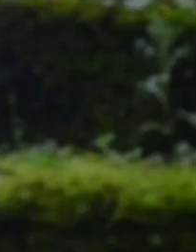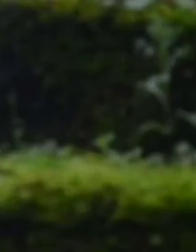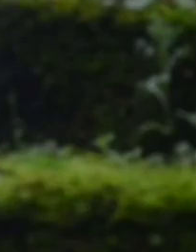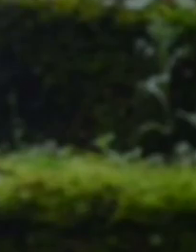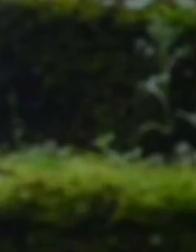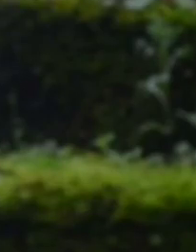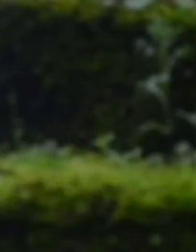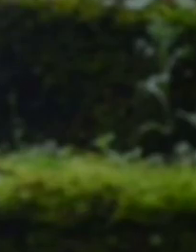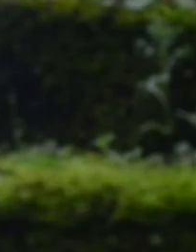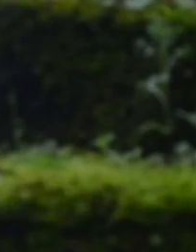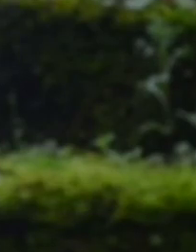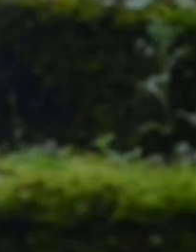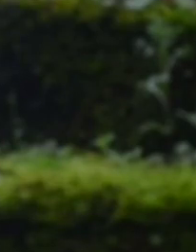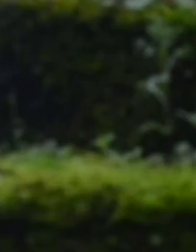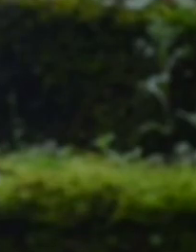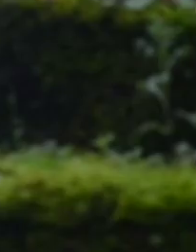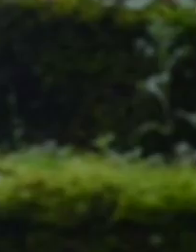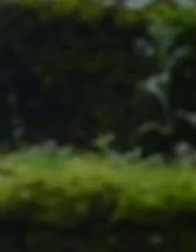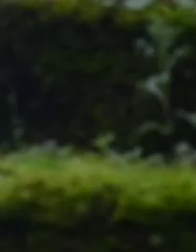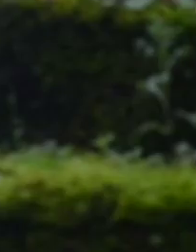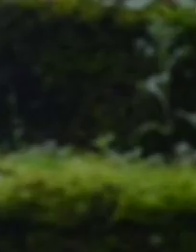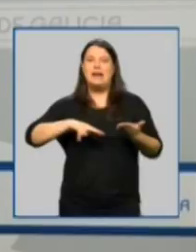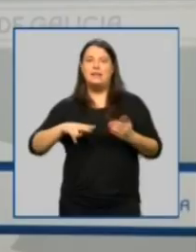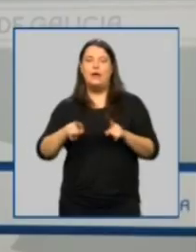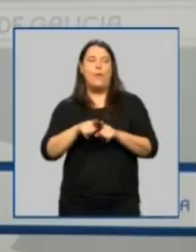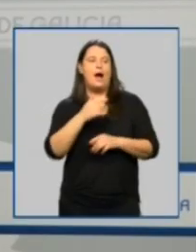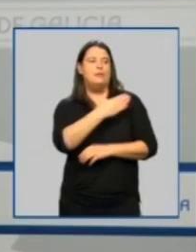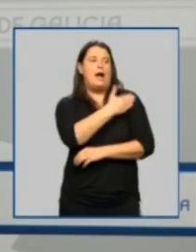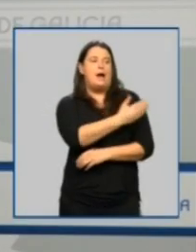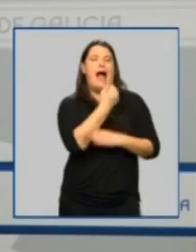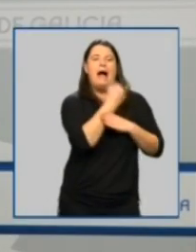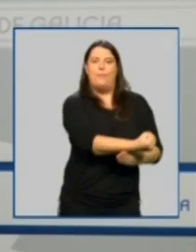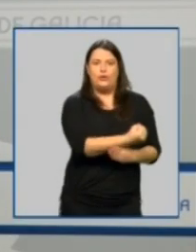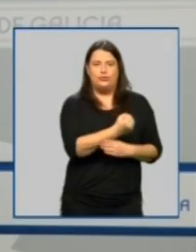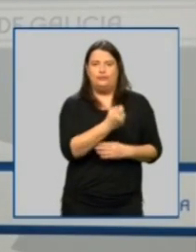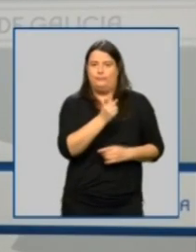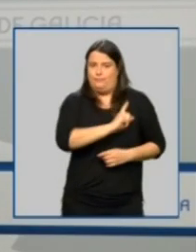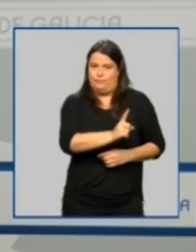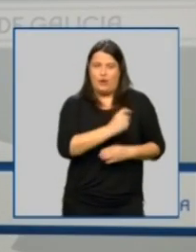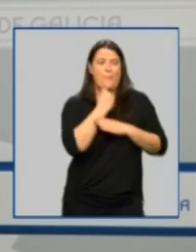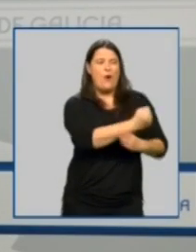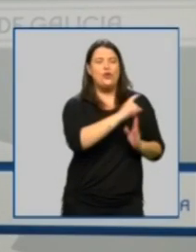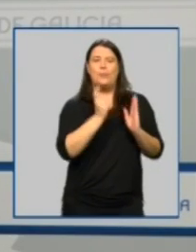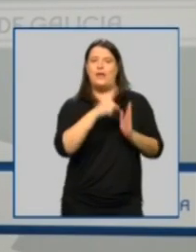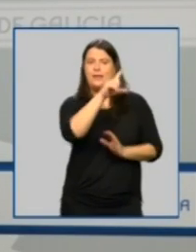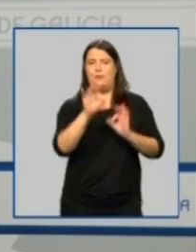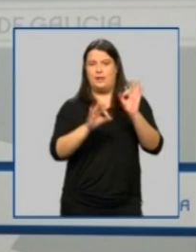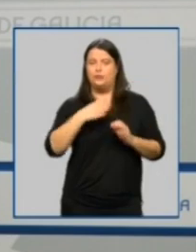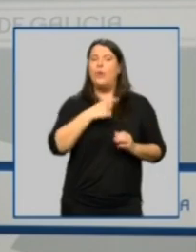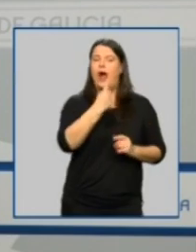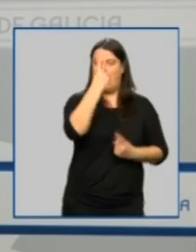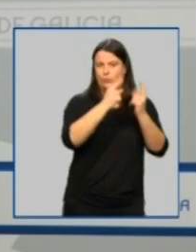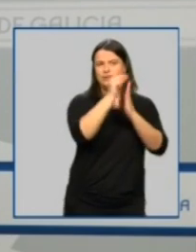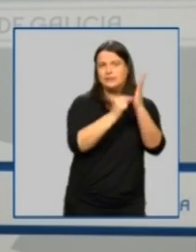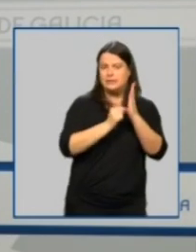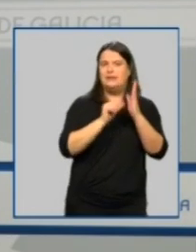o galicia tampoco coinciden con el planteamiento no lo puedo hablar porque tiene serias lagunas de eficacia y serias